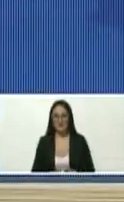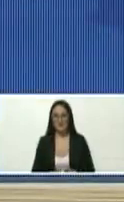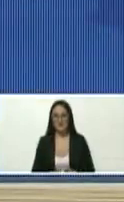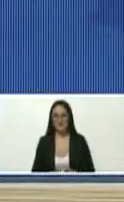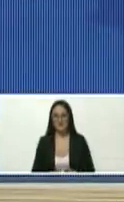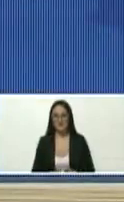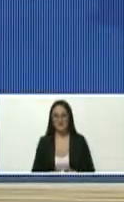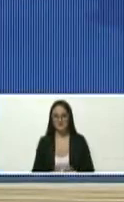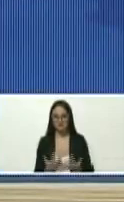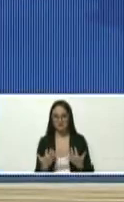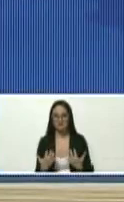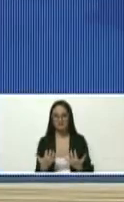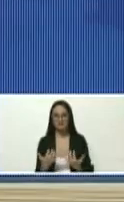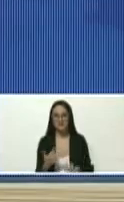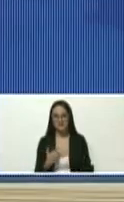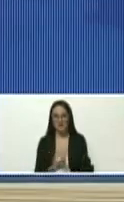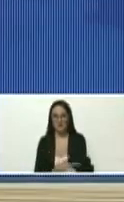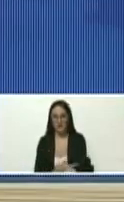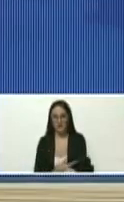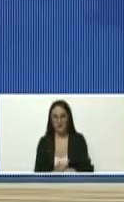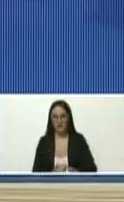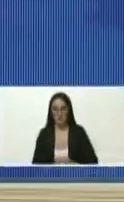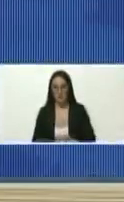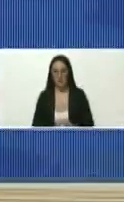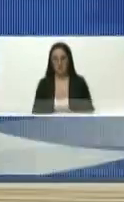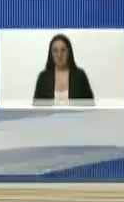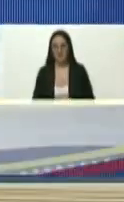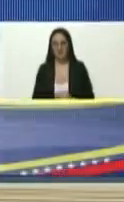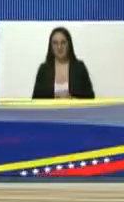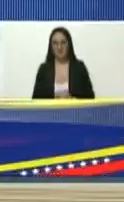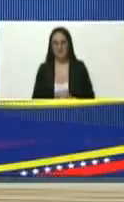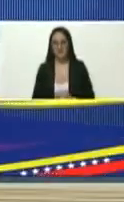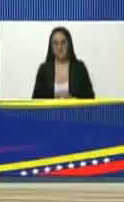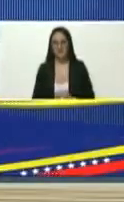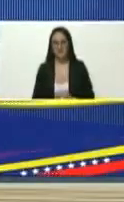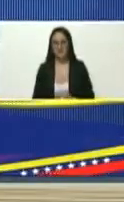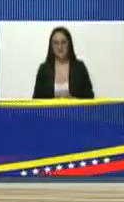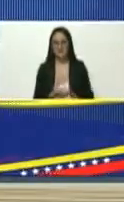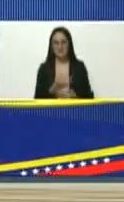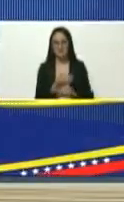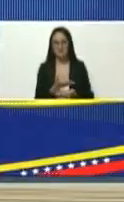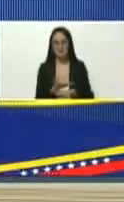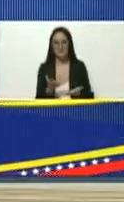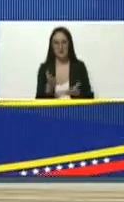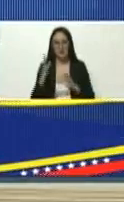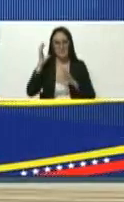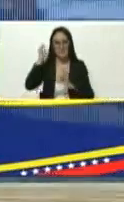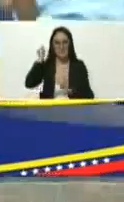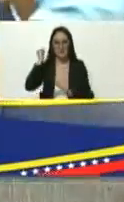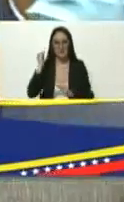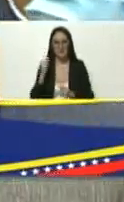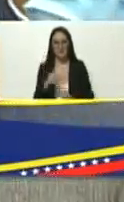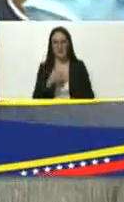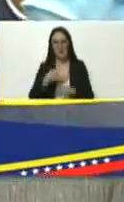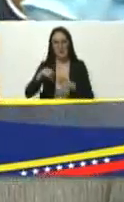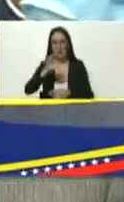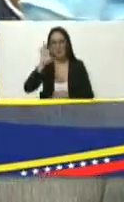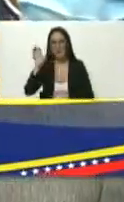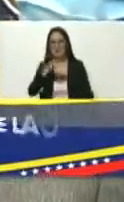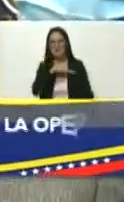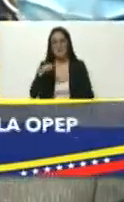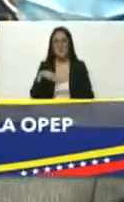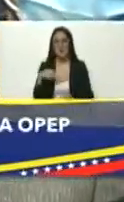Hessein, my brother, mi hermano. Excellencies, ambassadors excelencias, of the embajadores countries, de los países miembros de la OPEP,